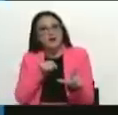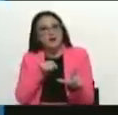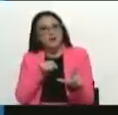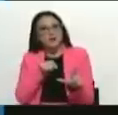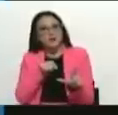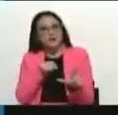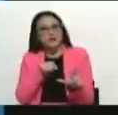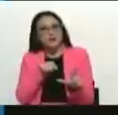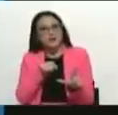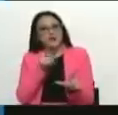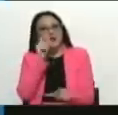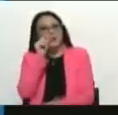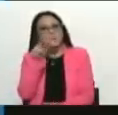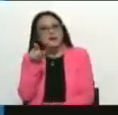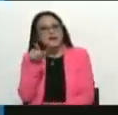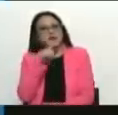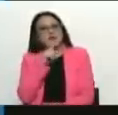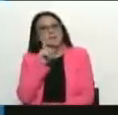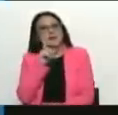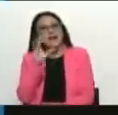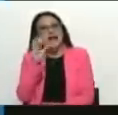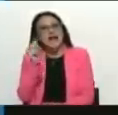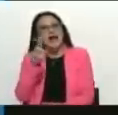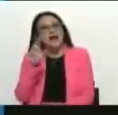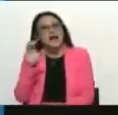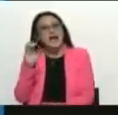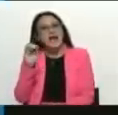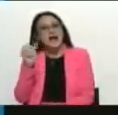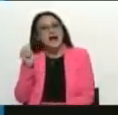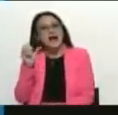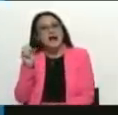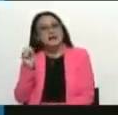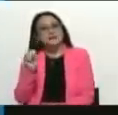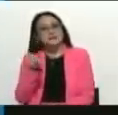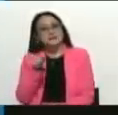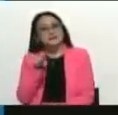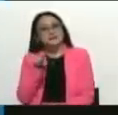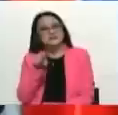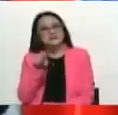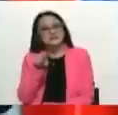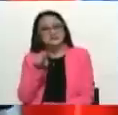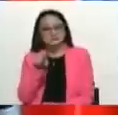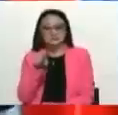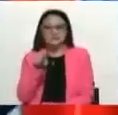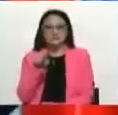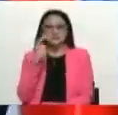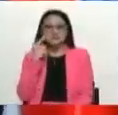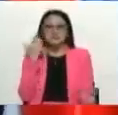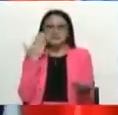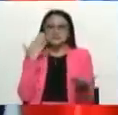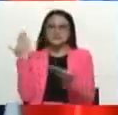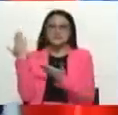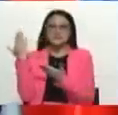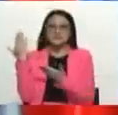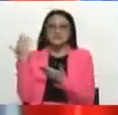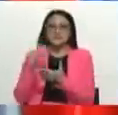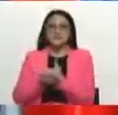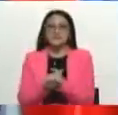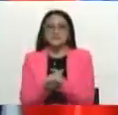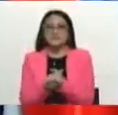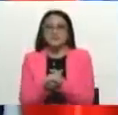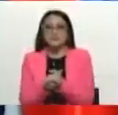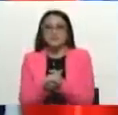alias El Caracas, quien se atribuyó el hecho. Aquí tenemos a